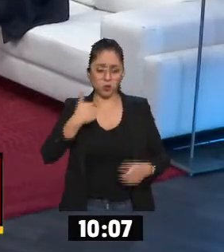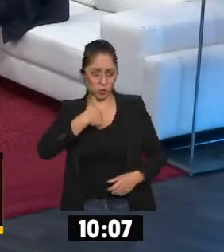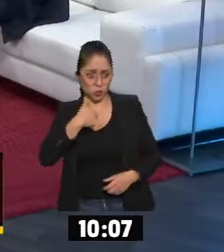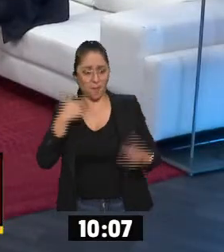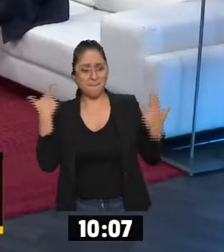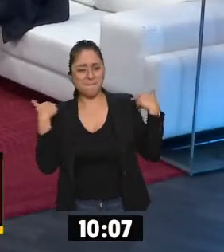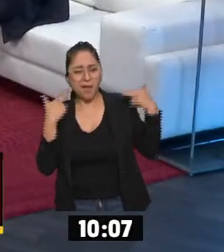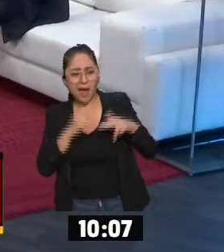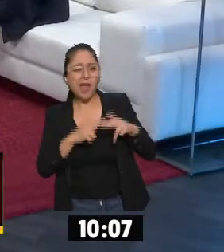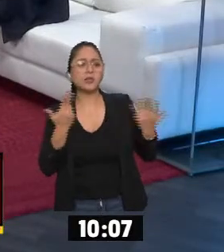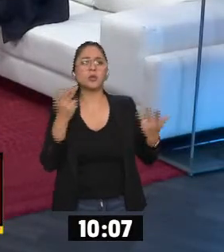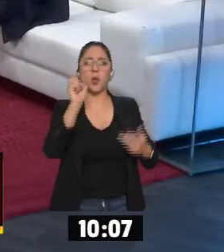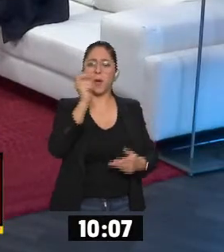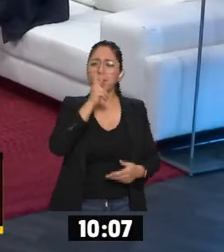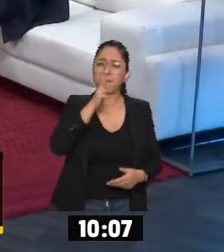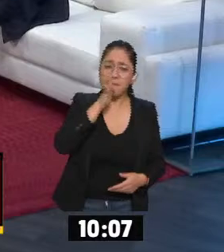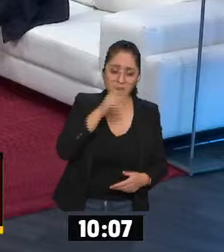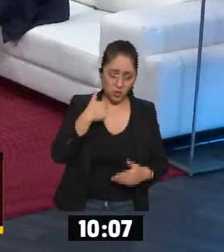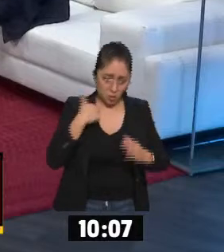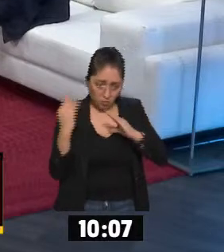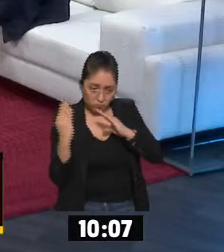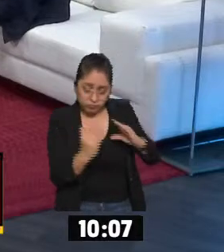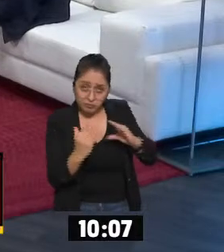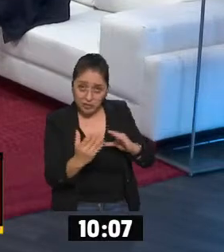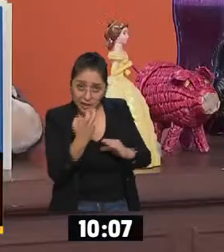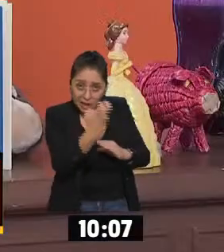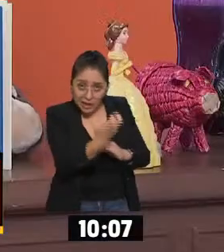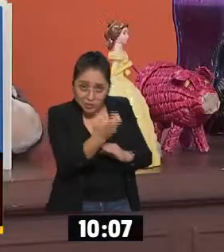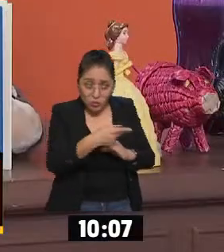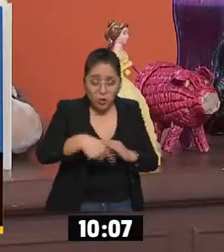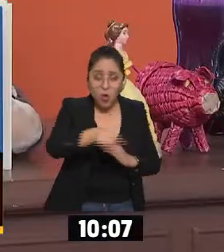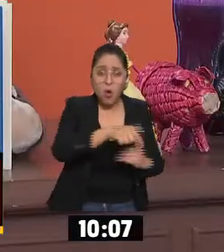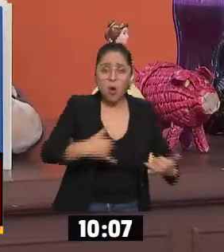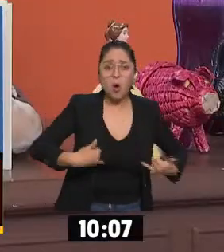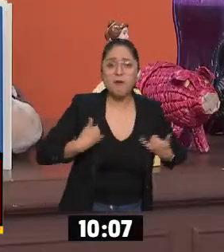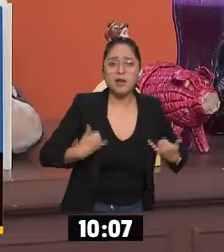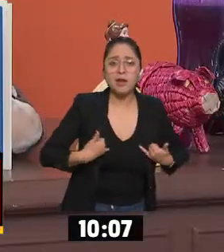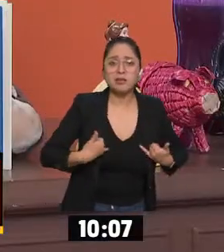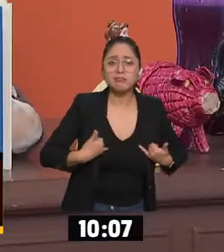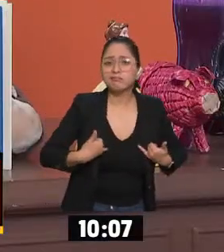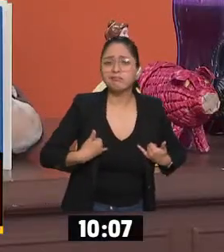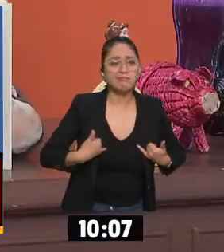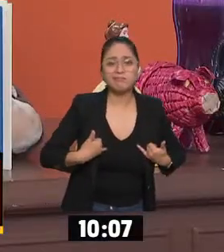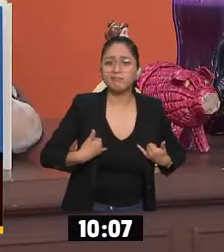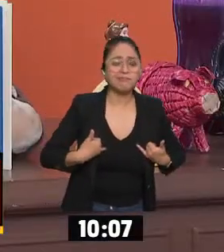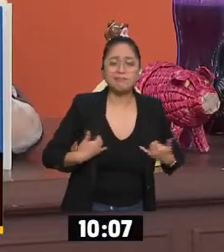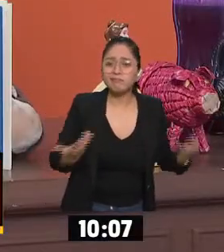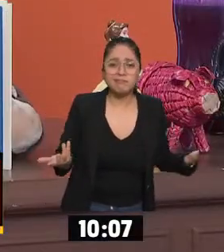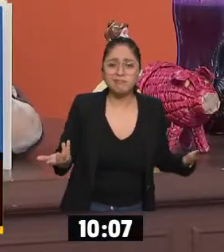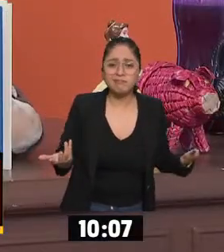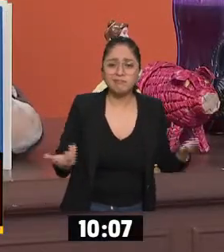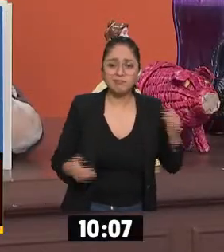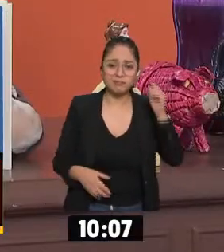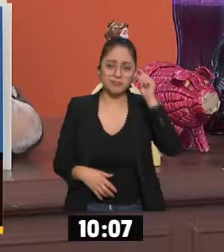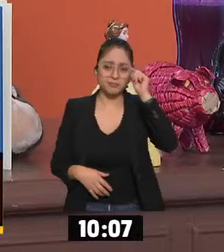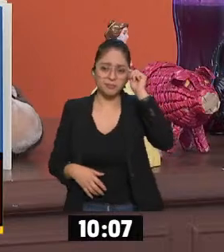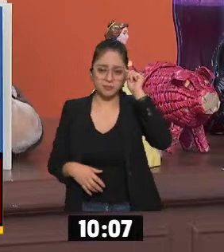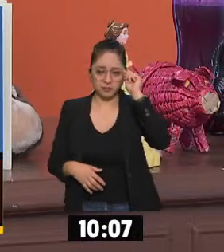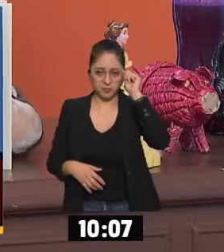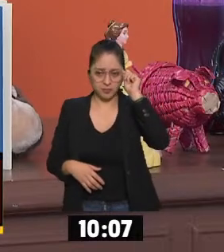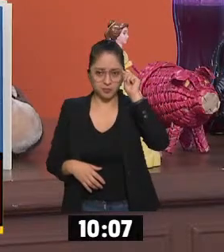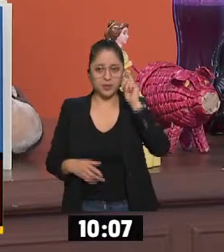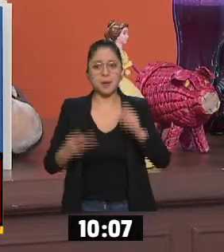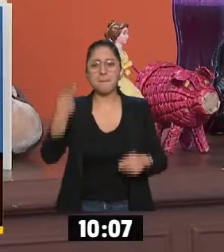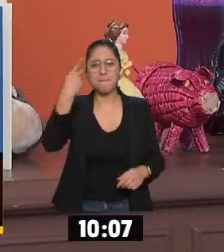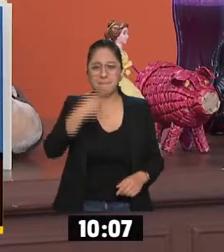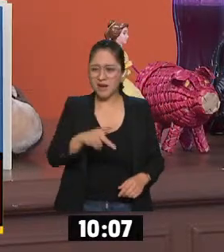en casa? No. Pues quién sabe, yo... No. En el skate era otro